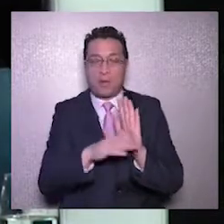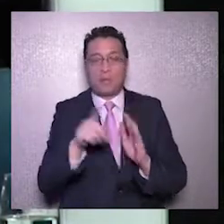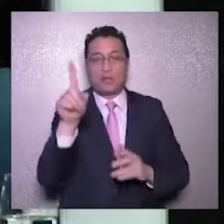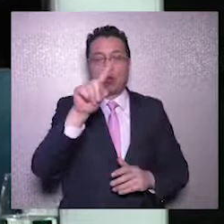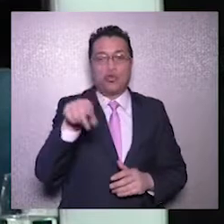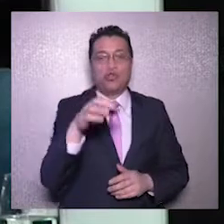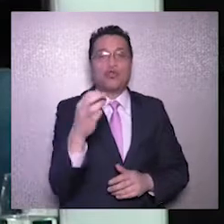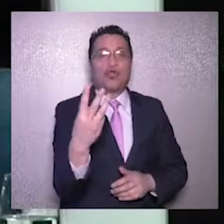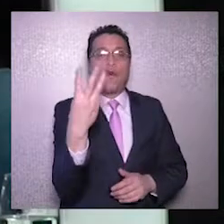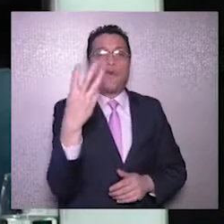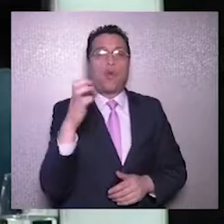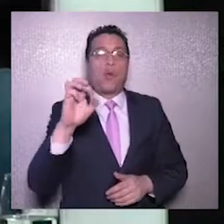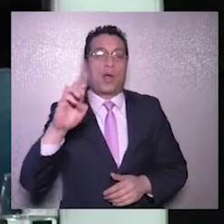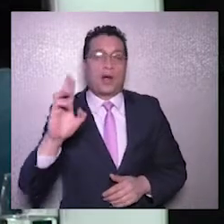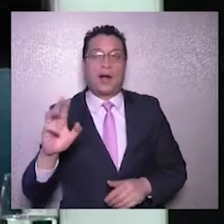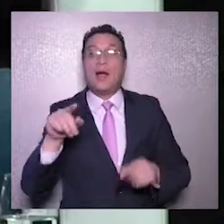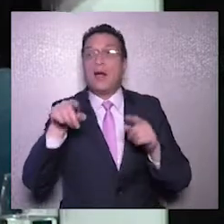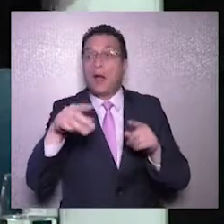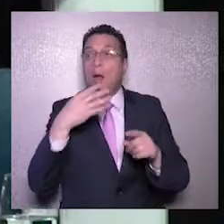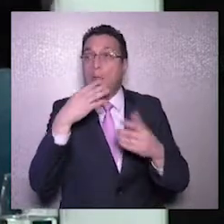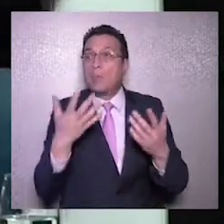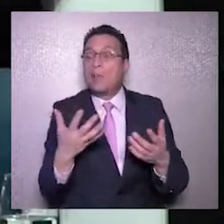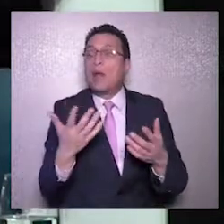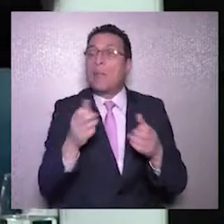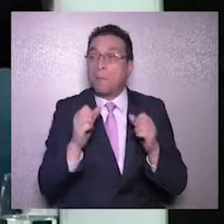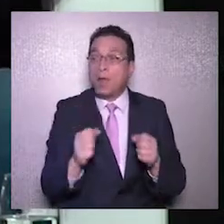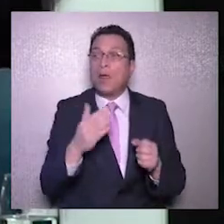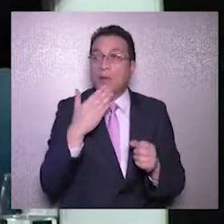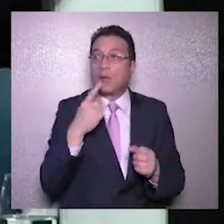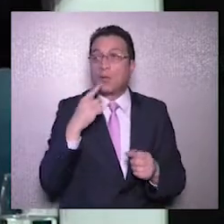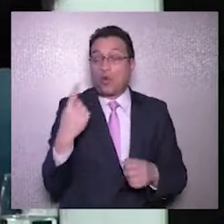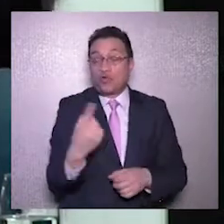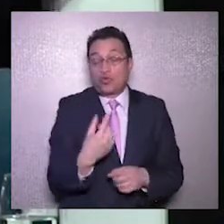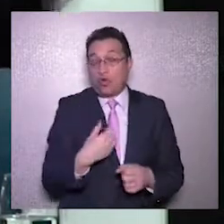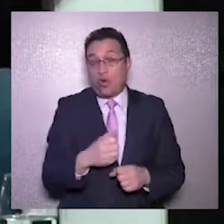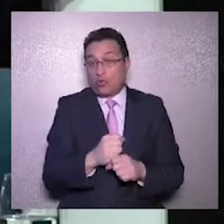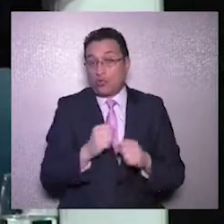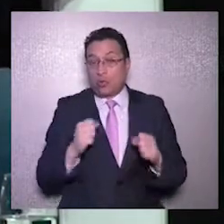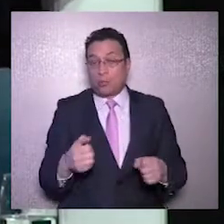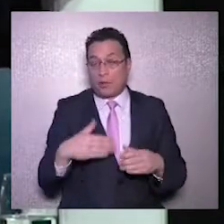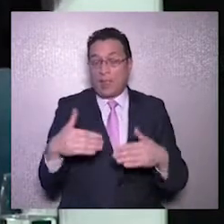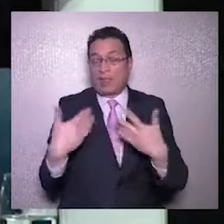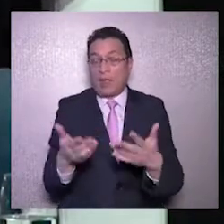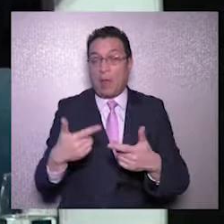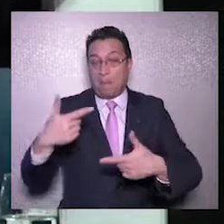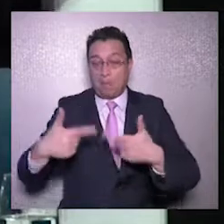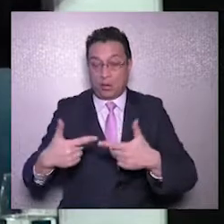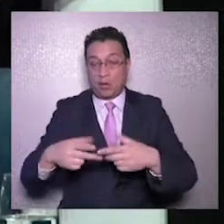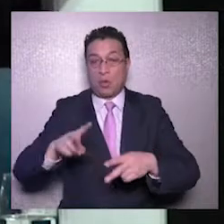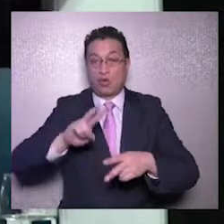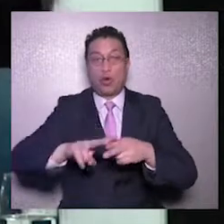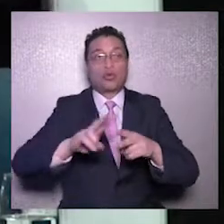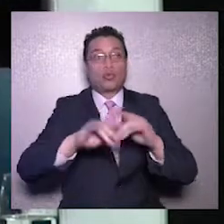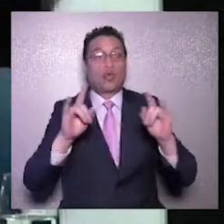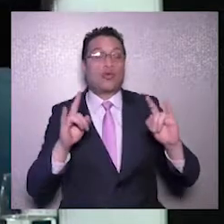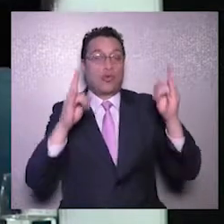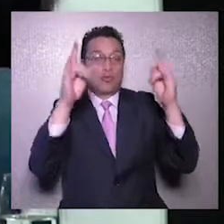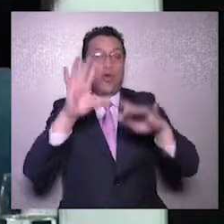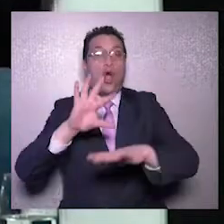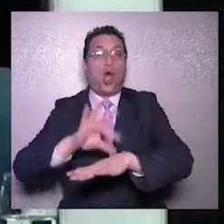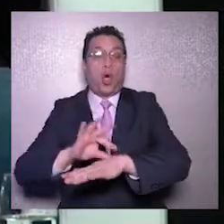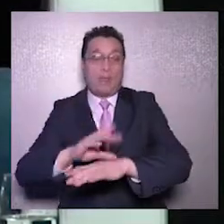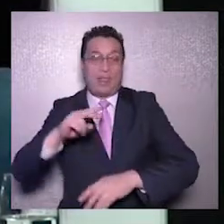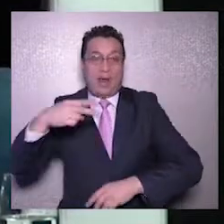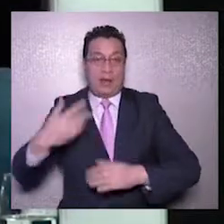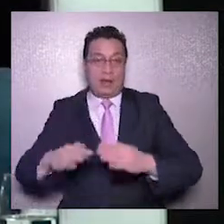gestión de hospitalaria. Asimismo, como también somos incapaces, por ejemplo, de generar políticas de construcción de hospitales propios. Por lo